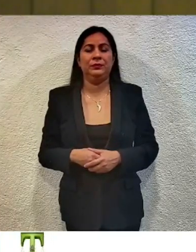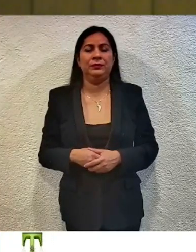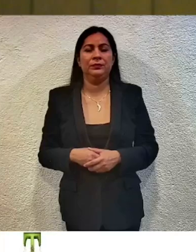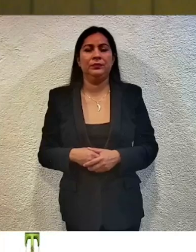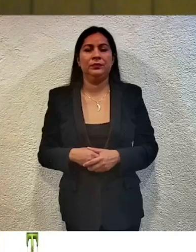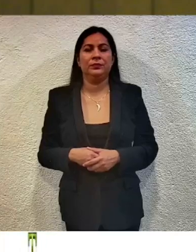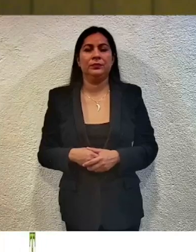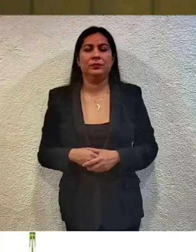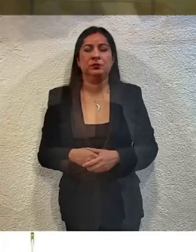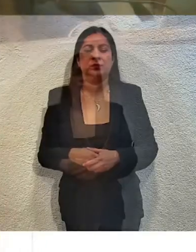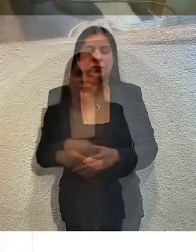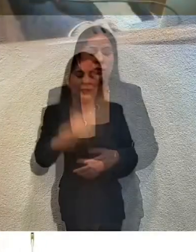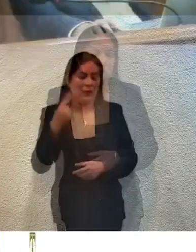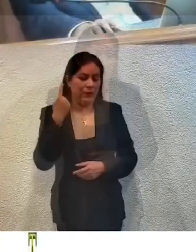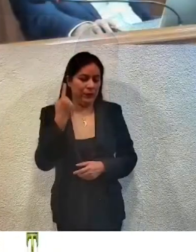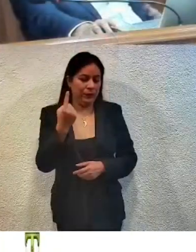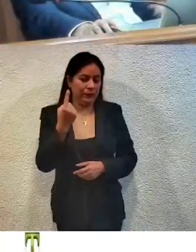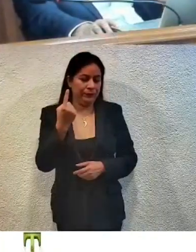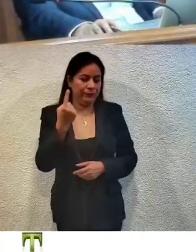Paso 1.